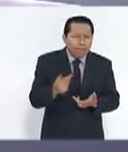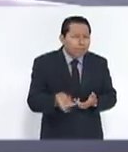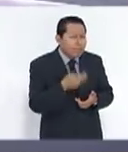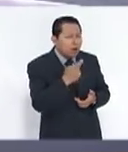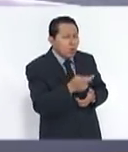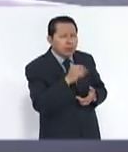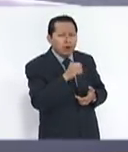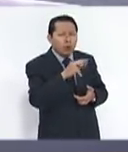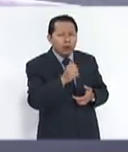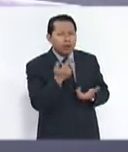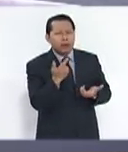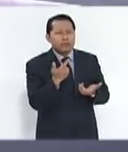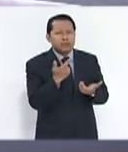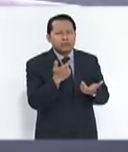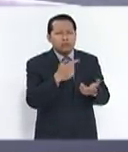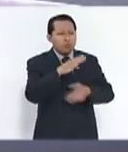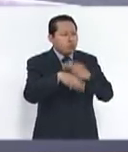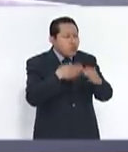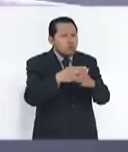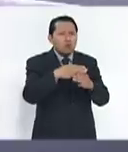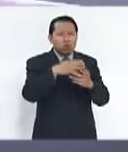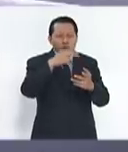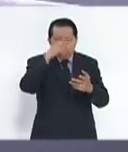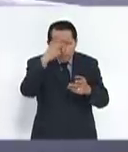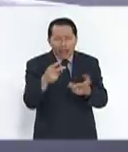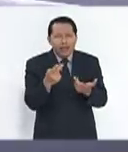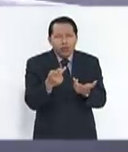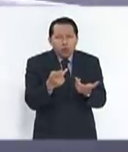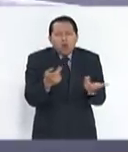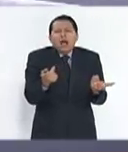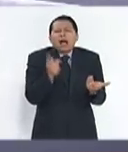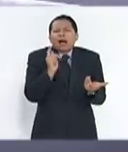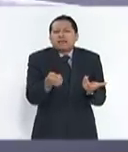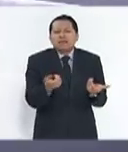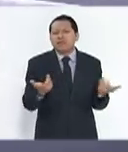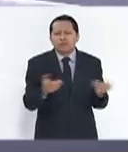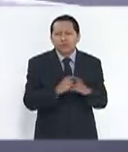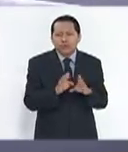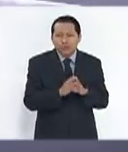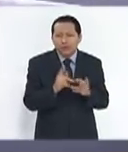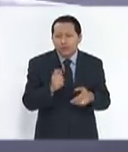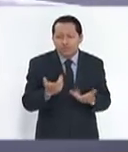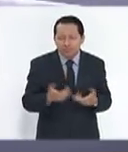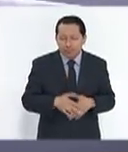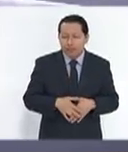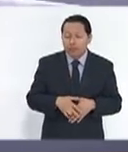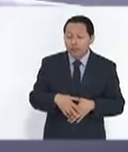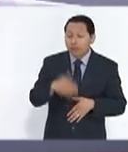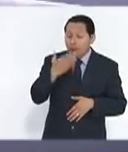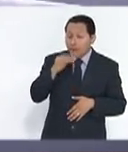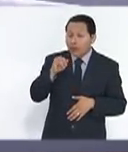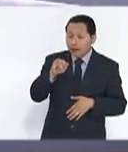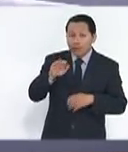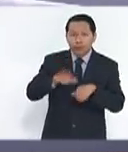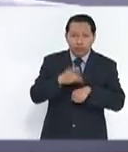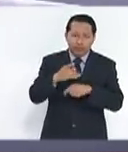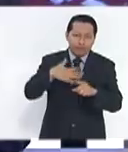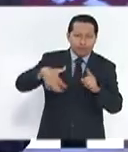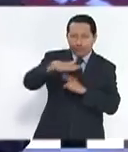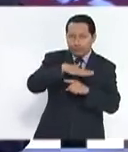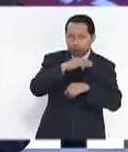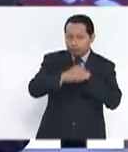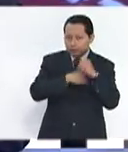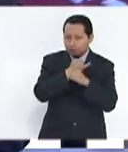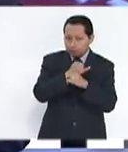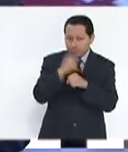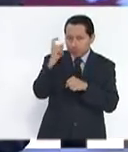sí, hay que preguntarnos por supuesto que hay que tomarlo muy en cuenta. Es un contexto internacional complejo.